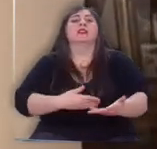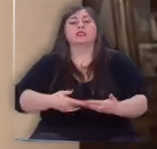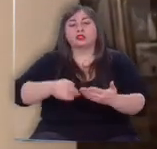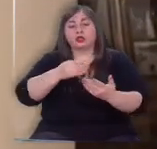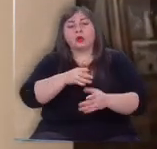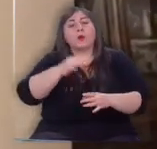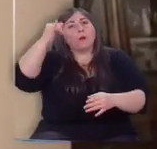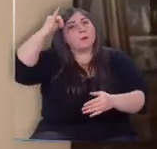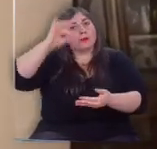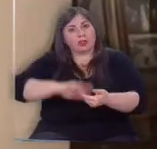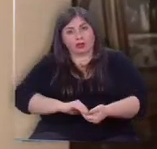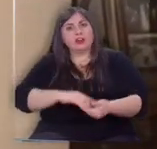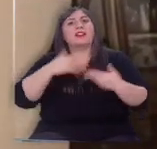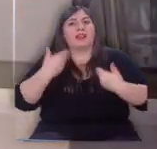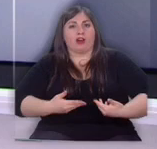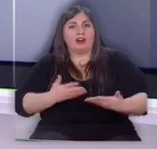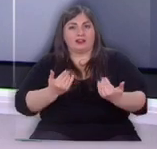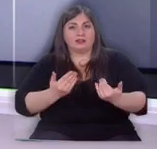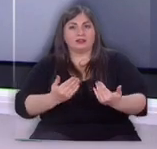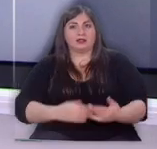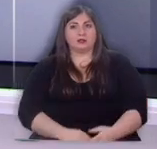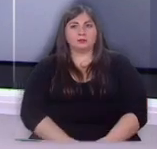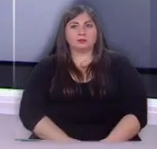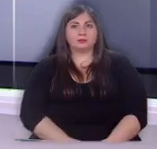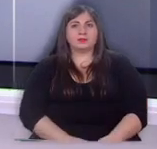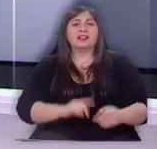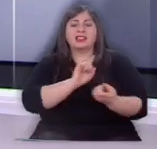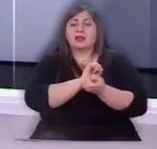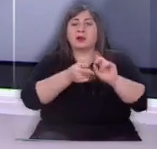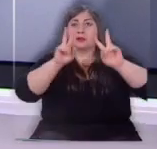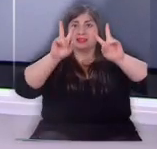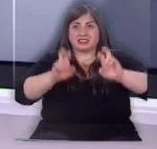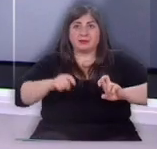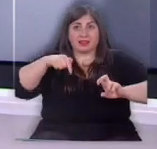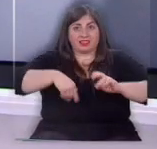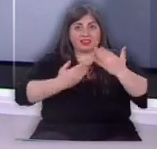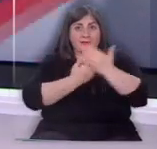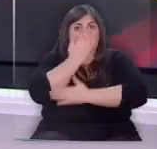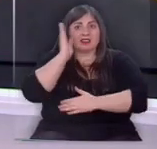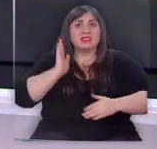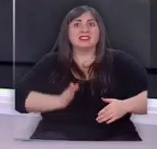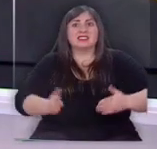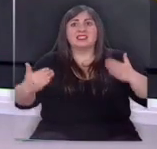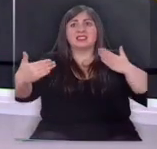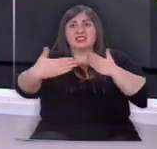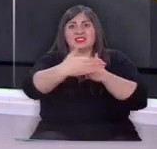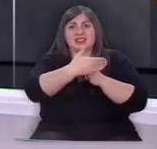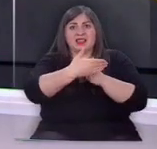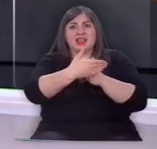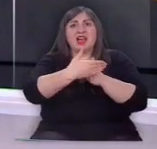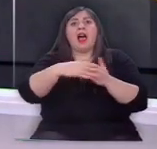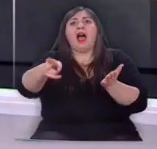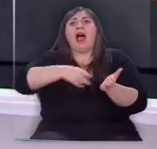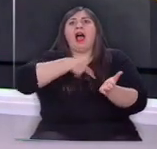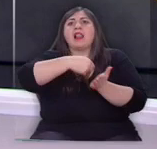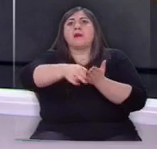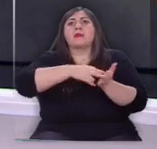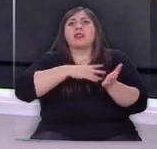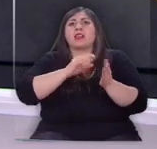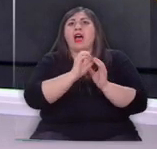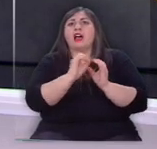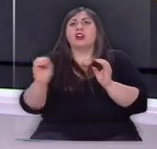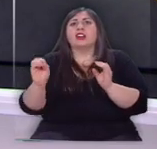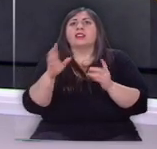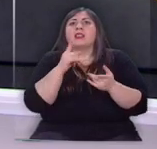es necesario ahora. Cambiamos de tema para contarle que desde esta mañana se mantiene cortado el tránsito desde Alameda hacia el oriente.